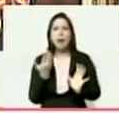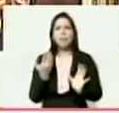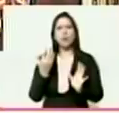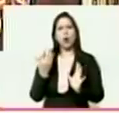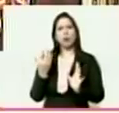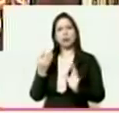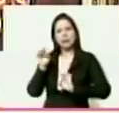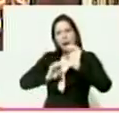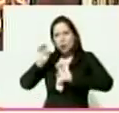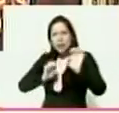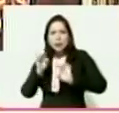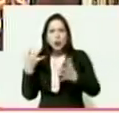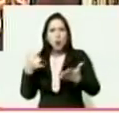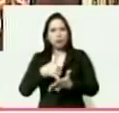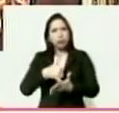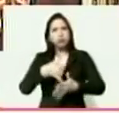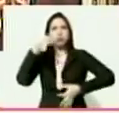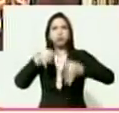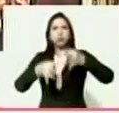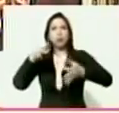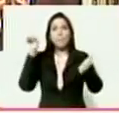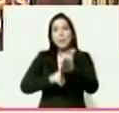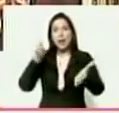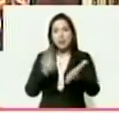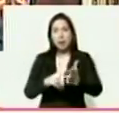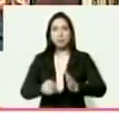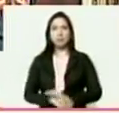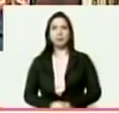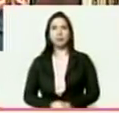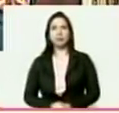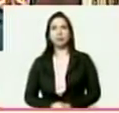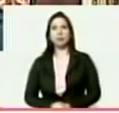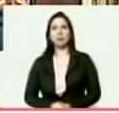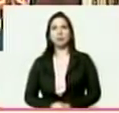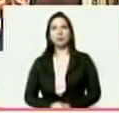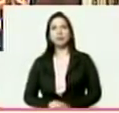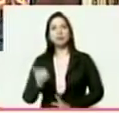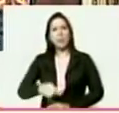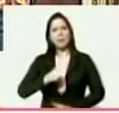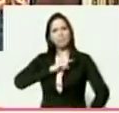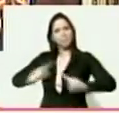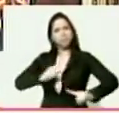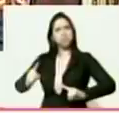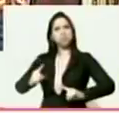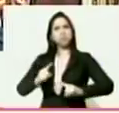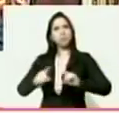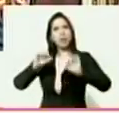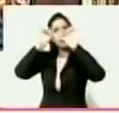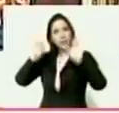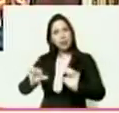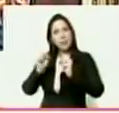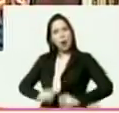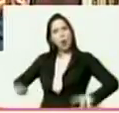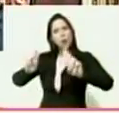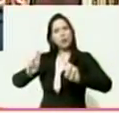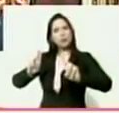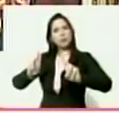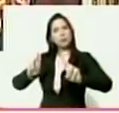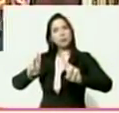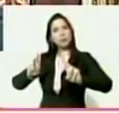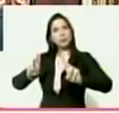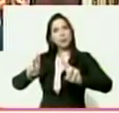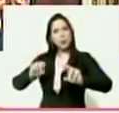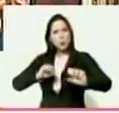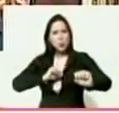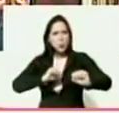aguda, justa, con la verdad, y el accionar para que el sistema de Naciones Unidas se